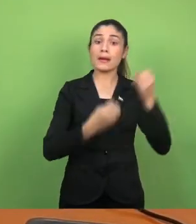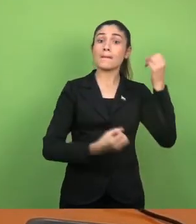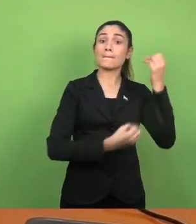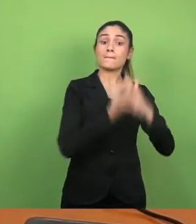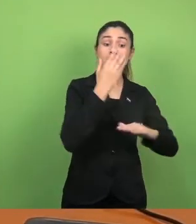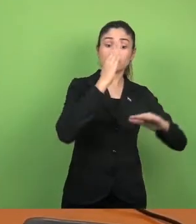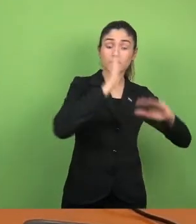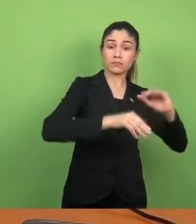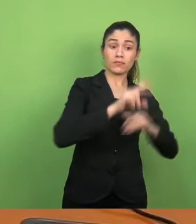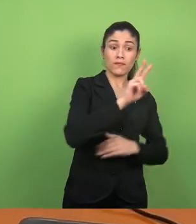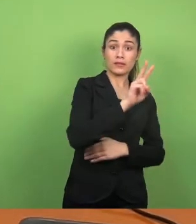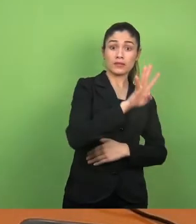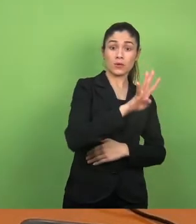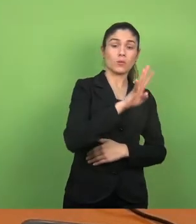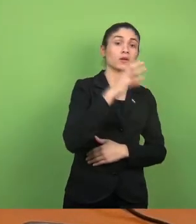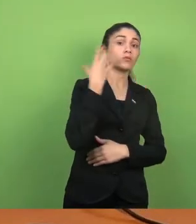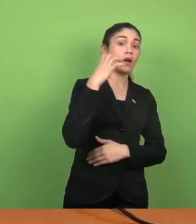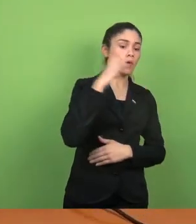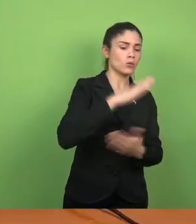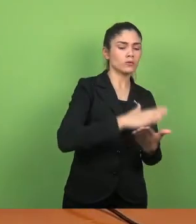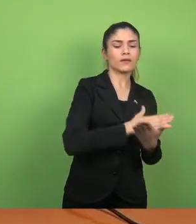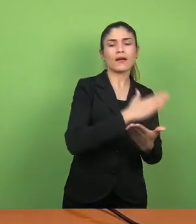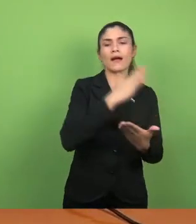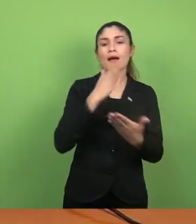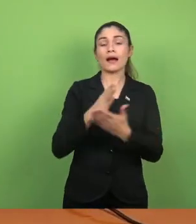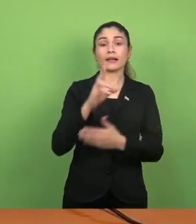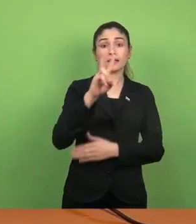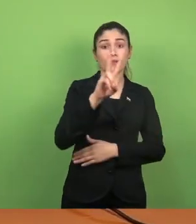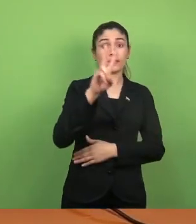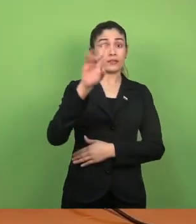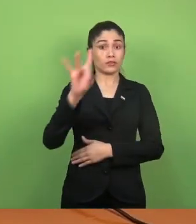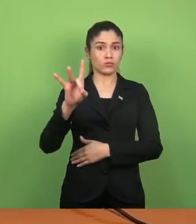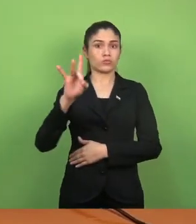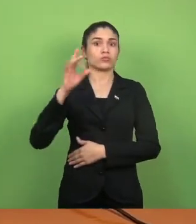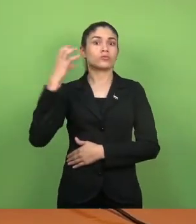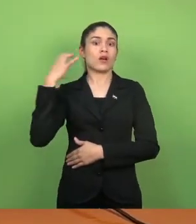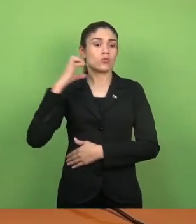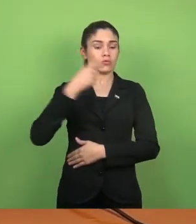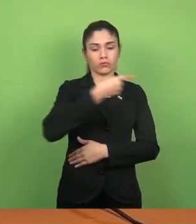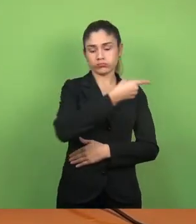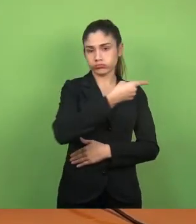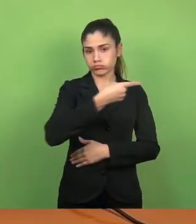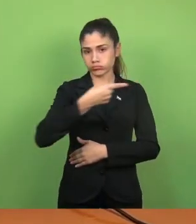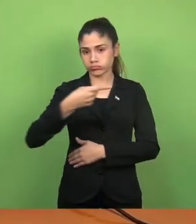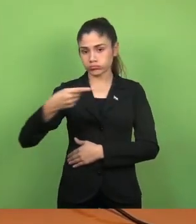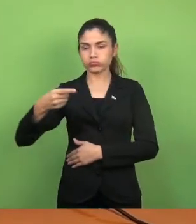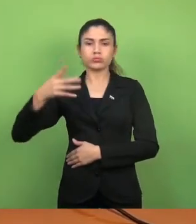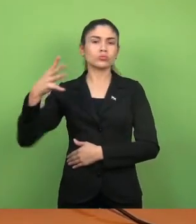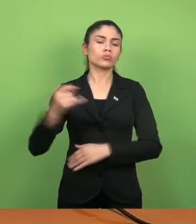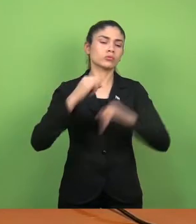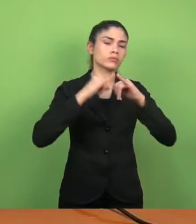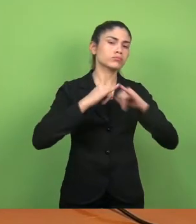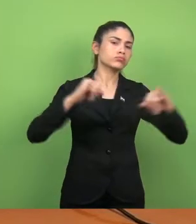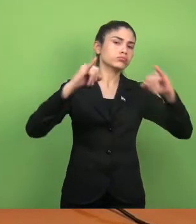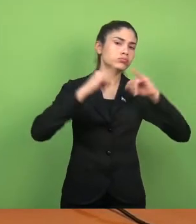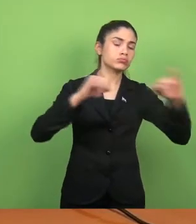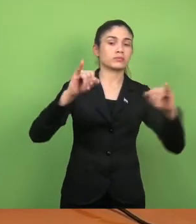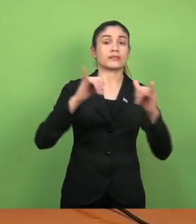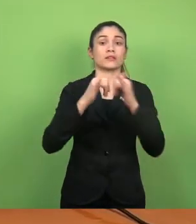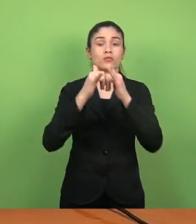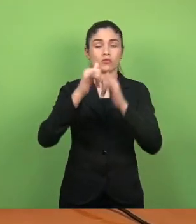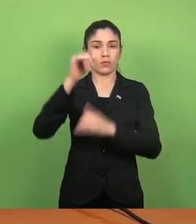ñe'ẽ Guarani ñamoñepyrũtama 24 de agosto guive jaháta hese 28 de agosto